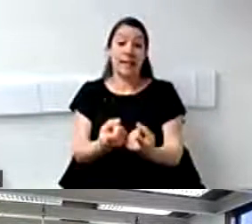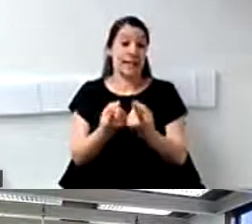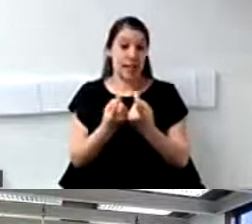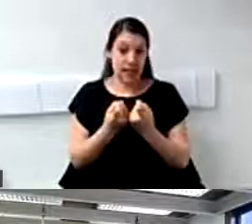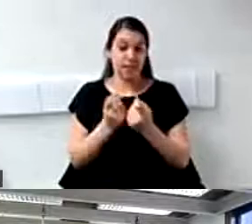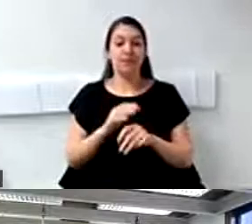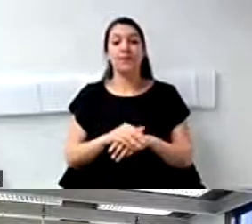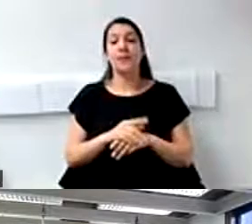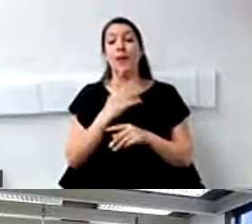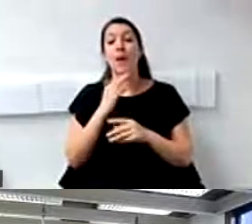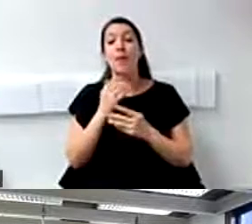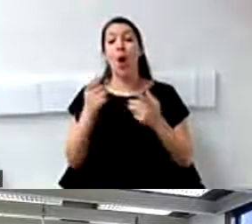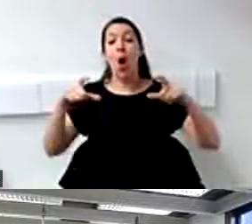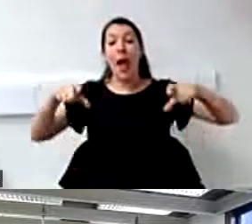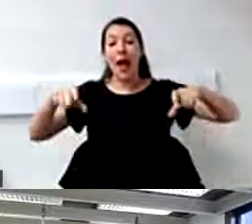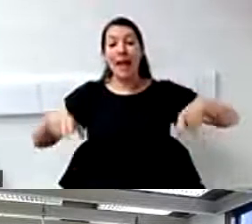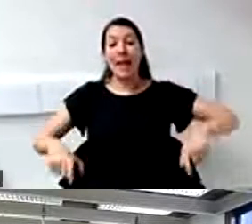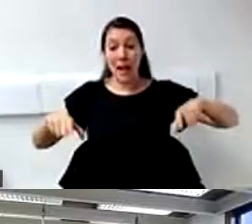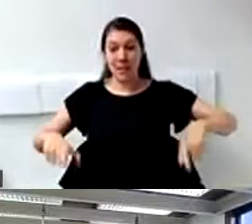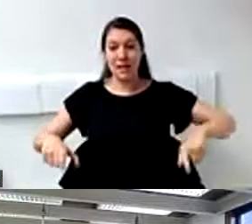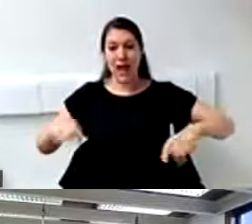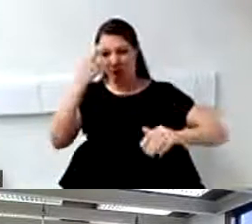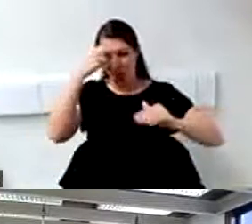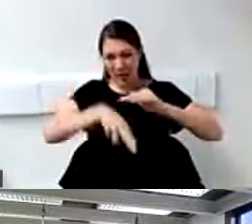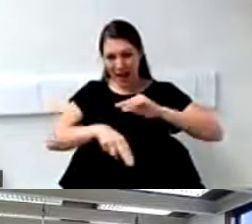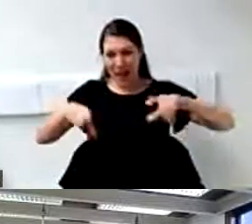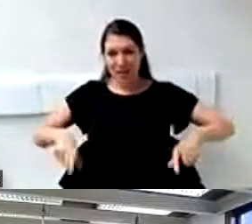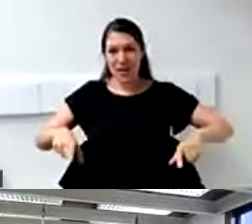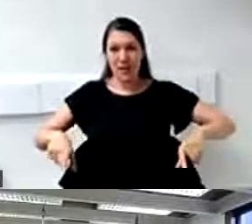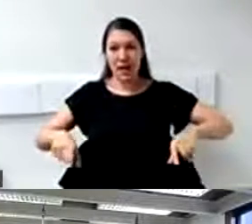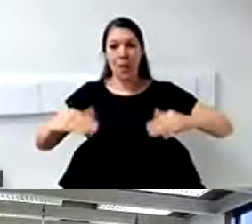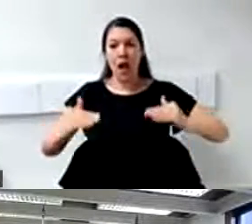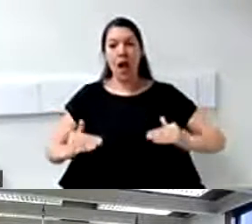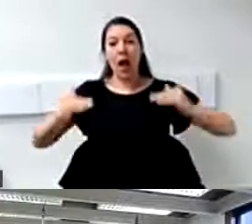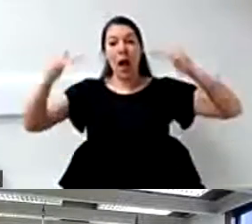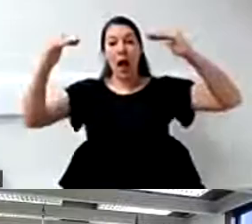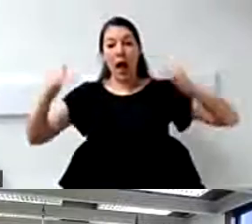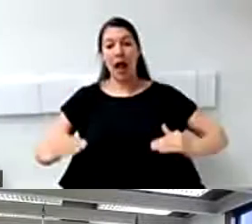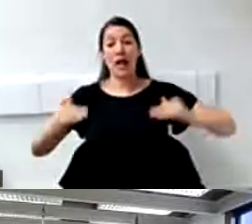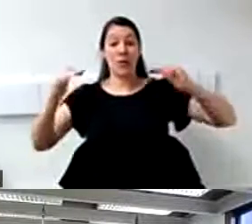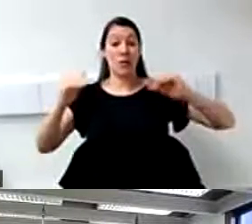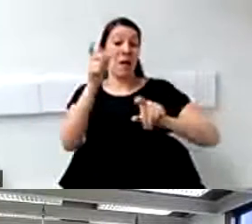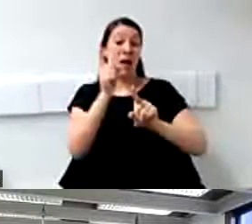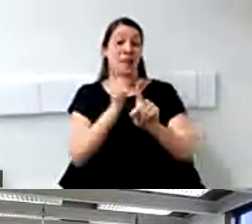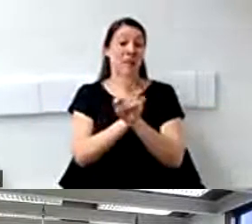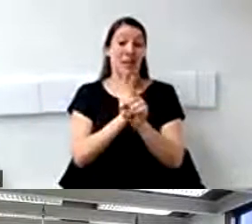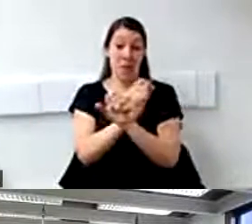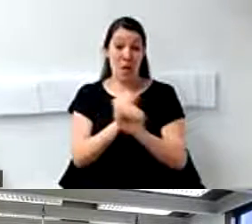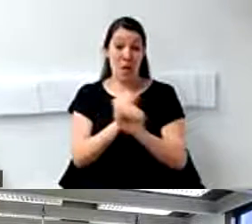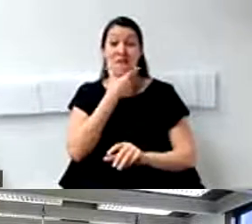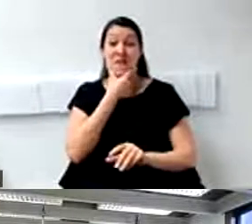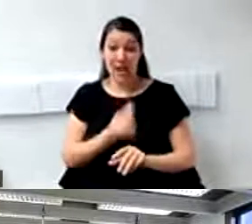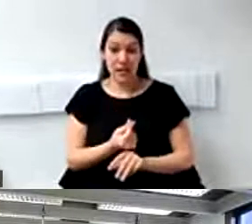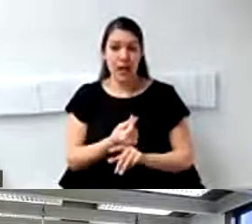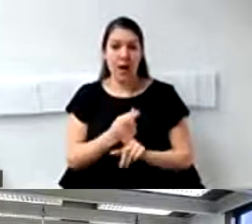una camilla que tenga para regular la altura para poder ser más fácil ayudar a un paciente con dificultad de movilidad, eso dice la misma. Consultorios